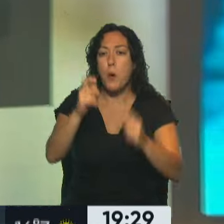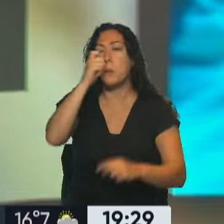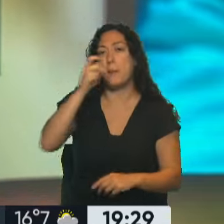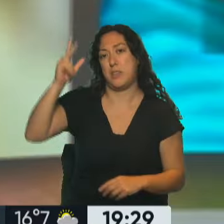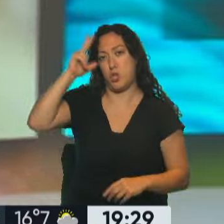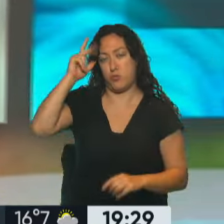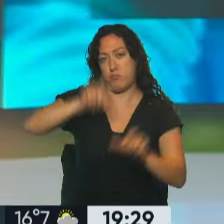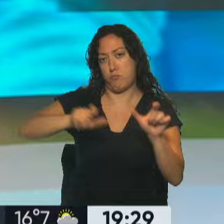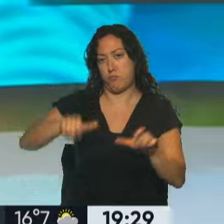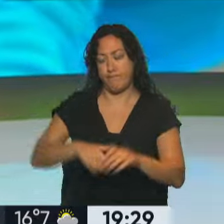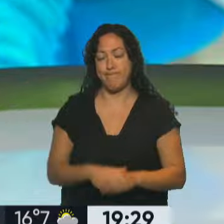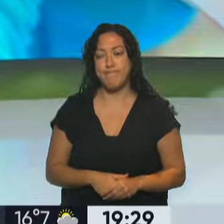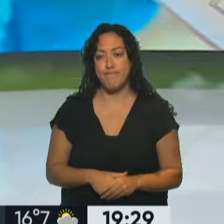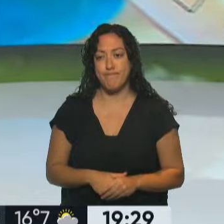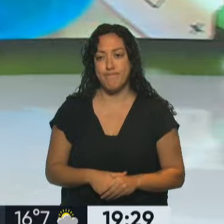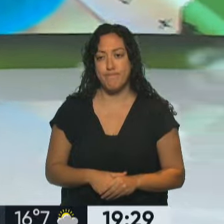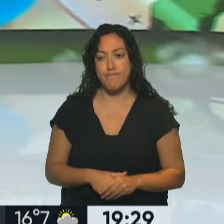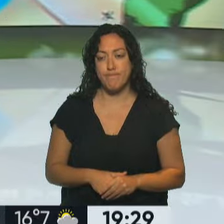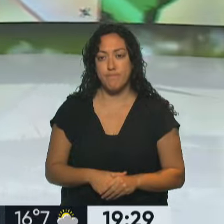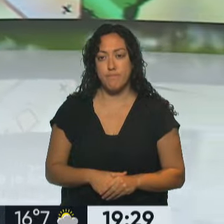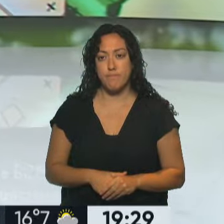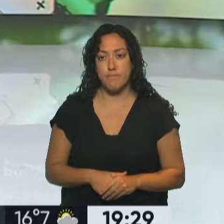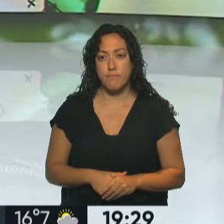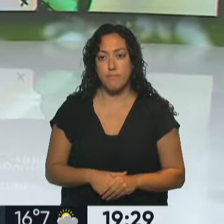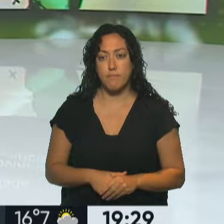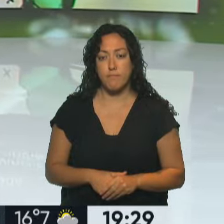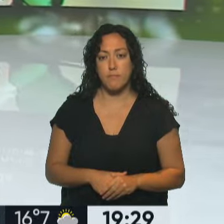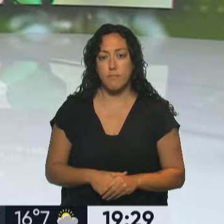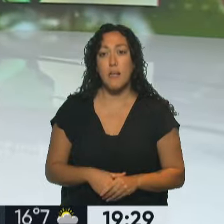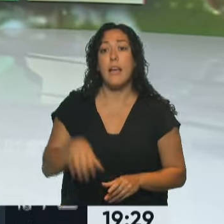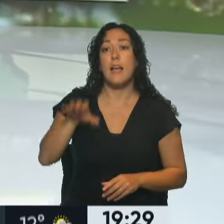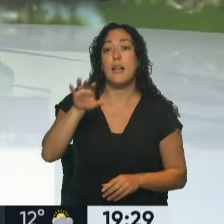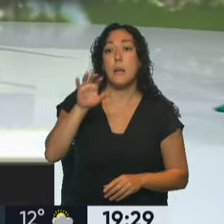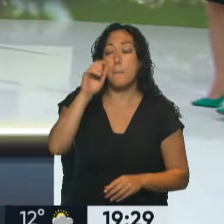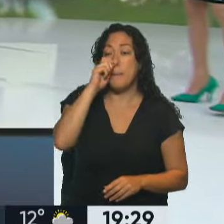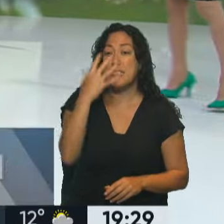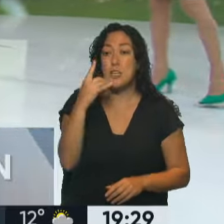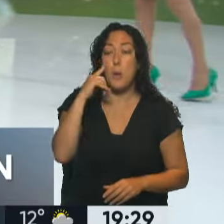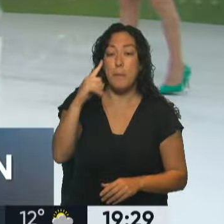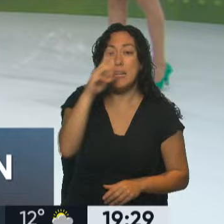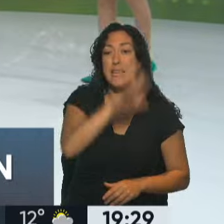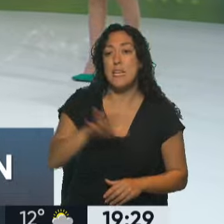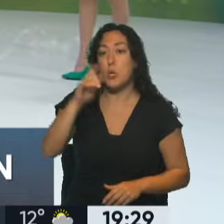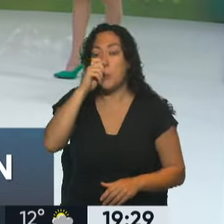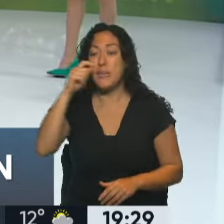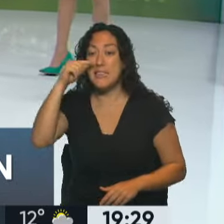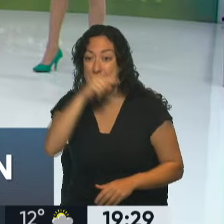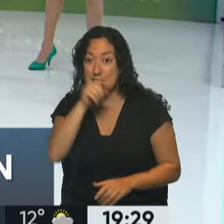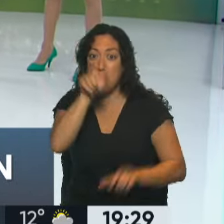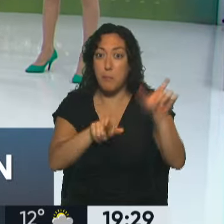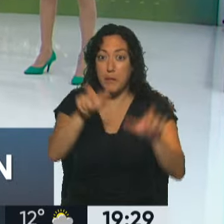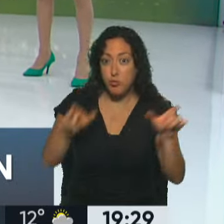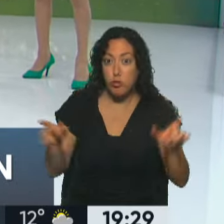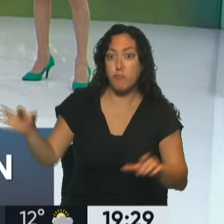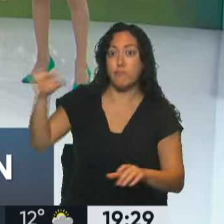hablamos de esos casos tenemos que tomar por ejemplo el dato de que la mitad 25 5527 casos más del